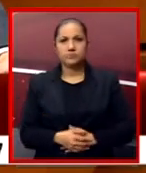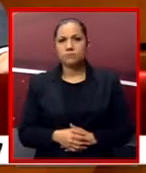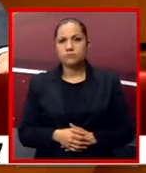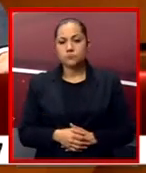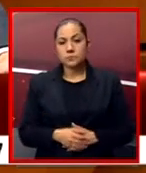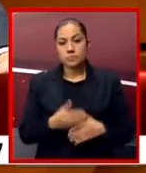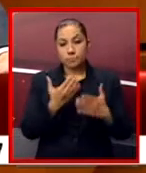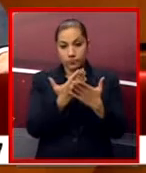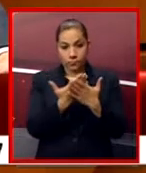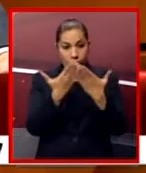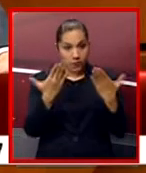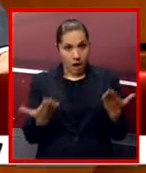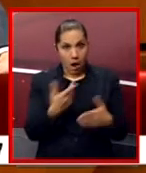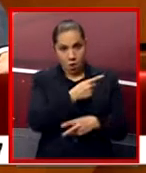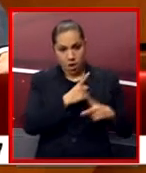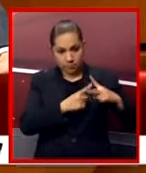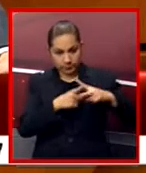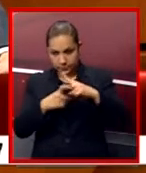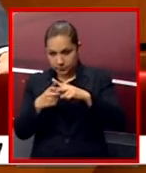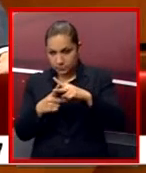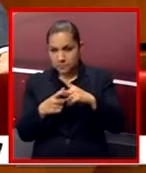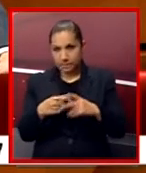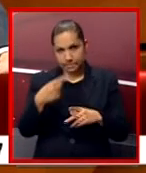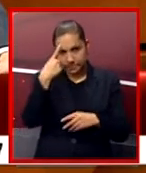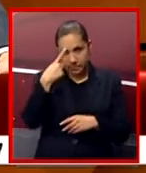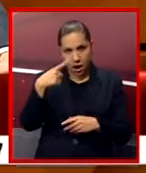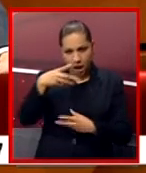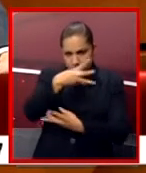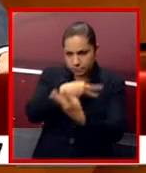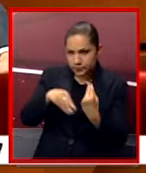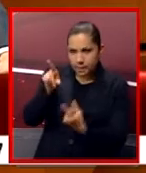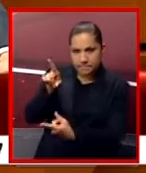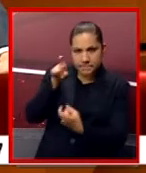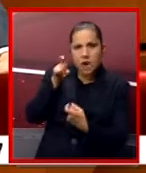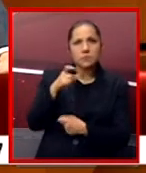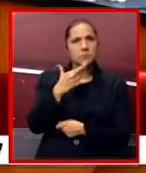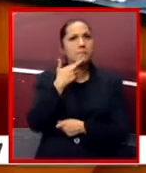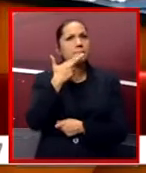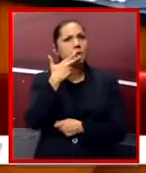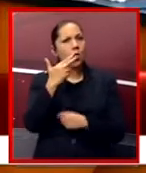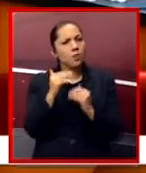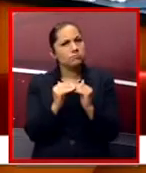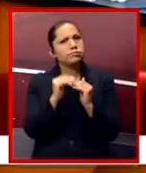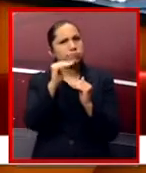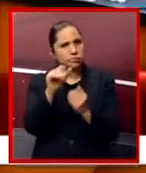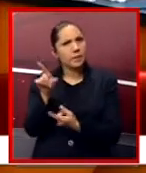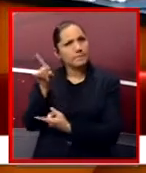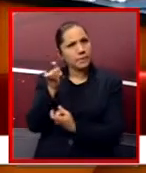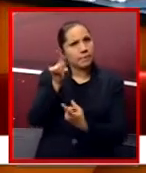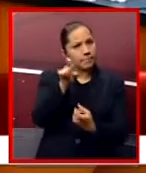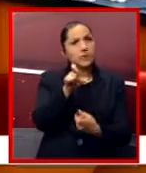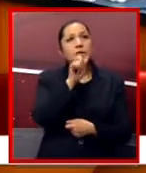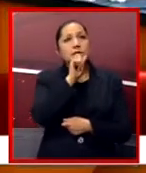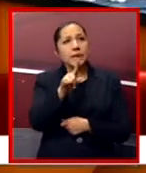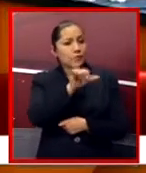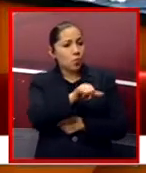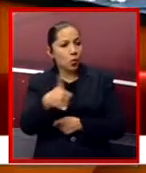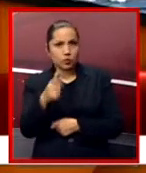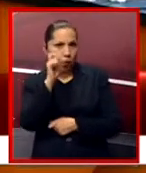en términos de eficiencia, un mejoramiento tributario en los ingresos tributarios y en los no